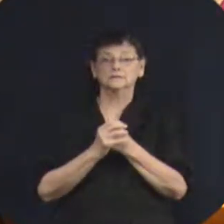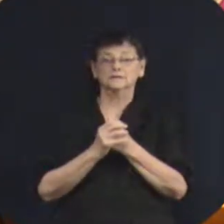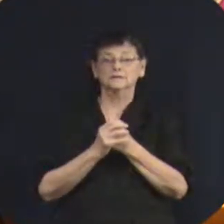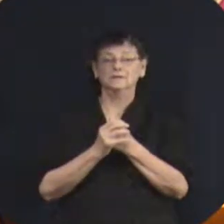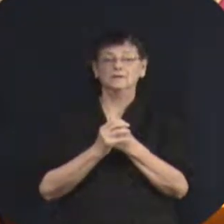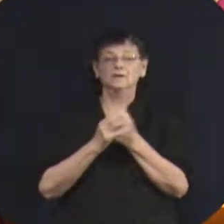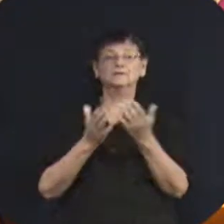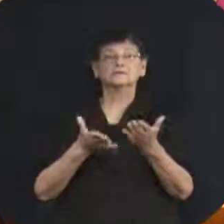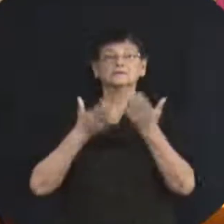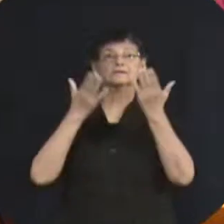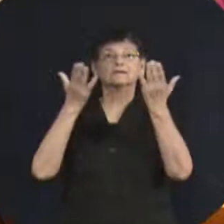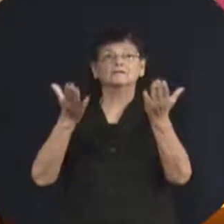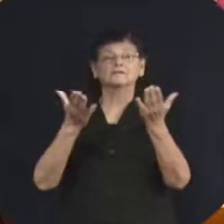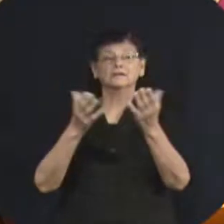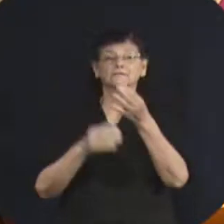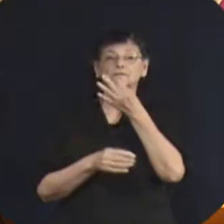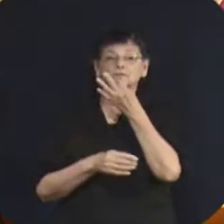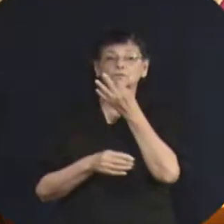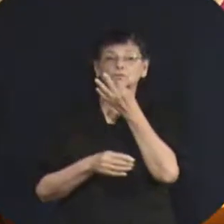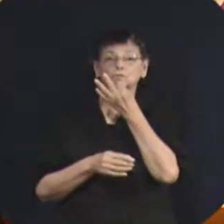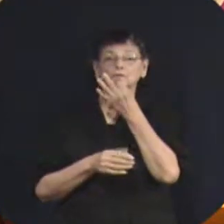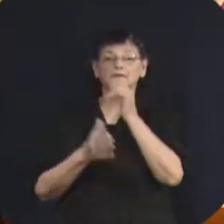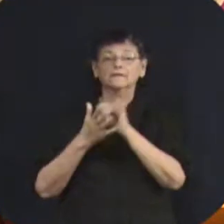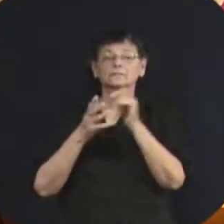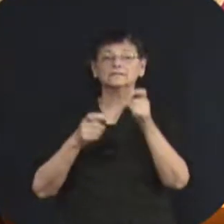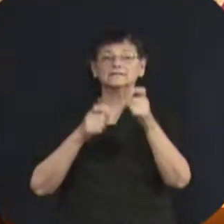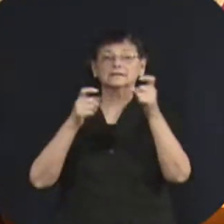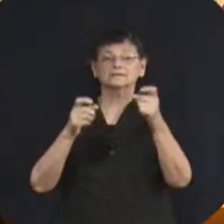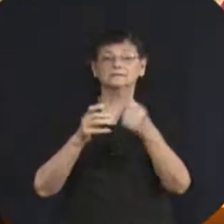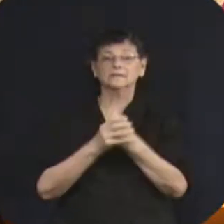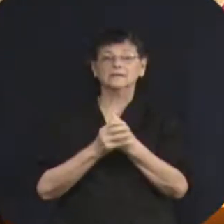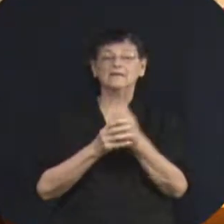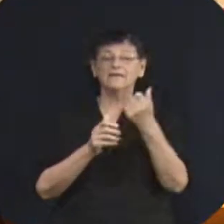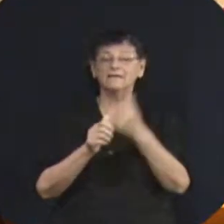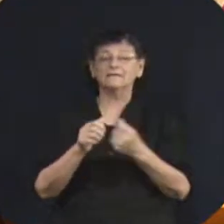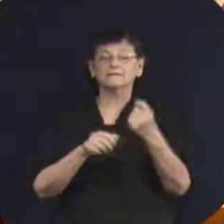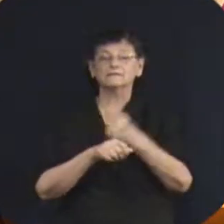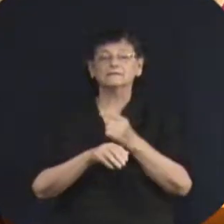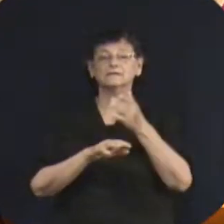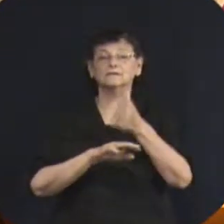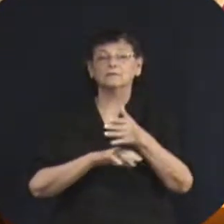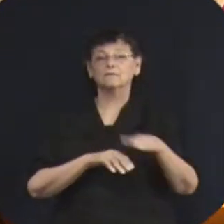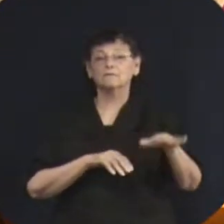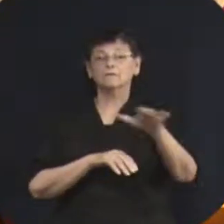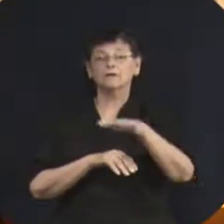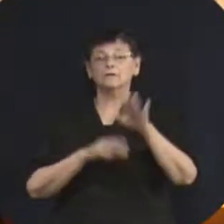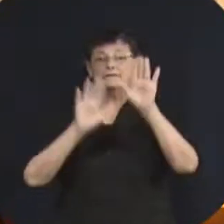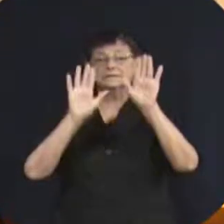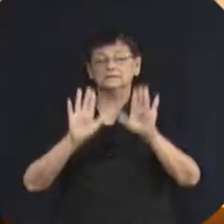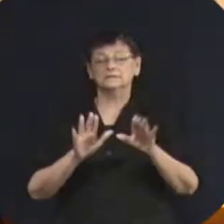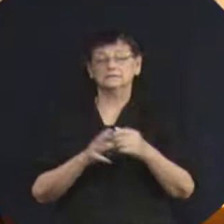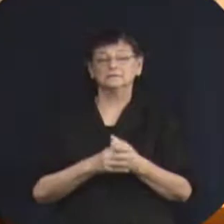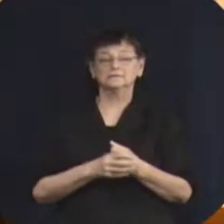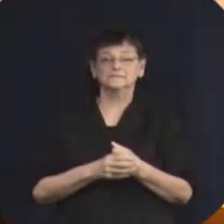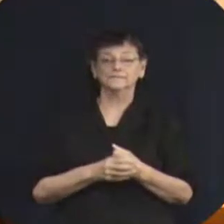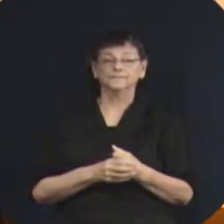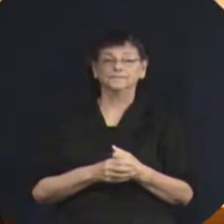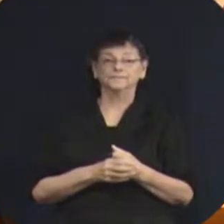el sacrificio de la Eucaristía que celebramos cada día y sobre todo los domingos.